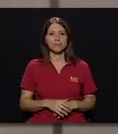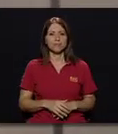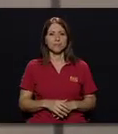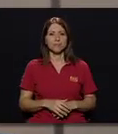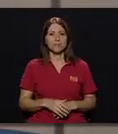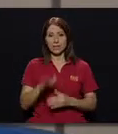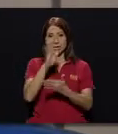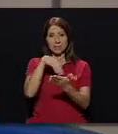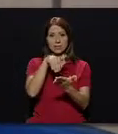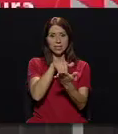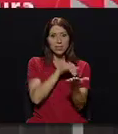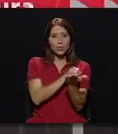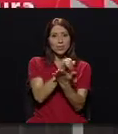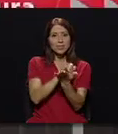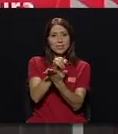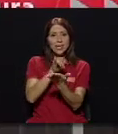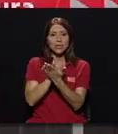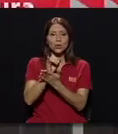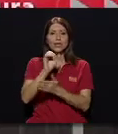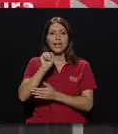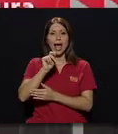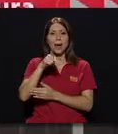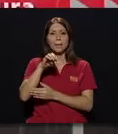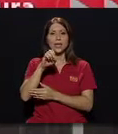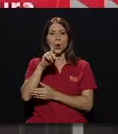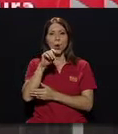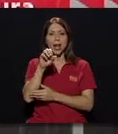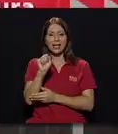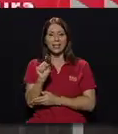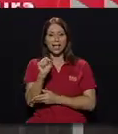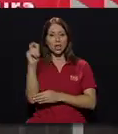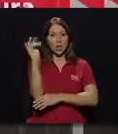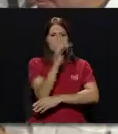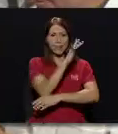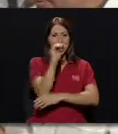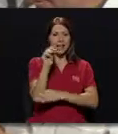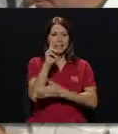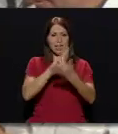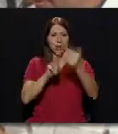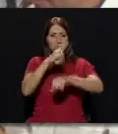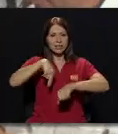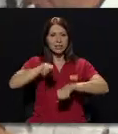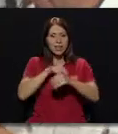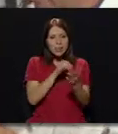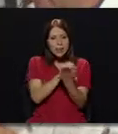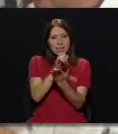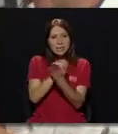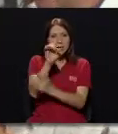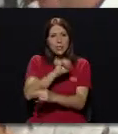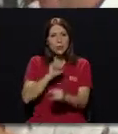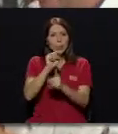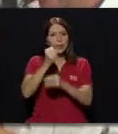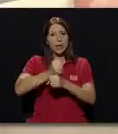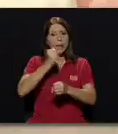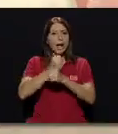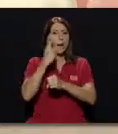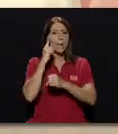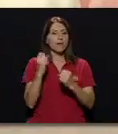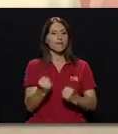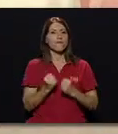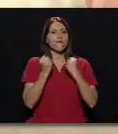bastante. El Centro de Investigaciones Apícolas Tropicales de la UNA investiga el fenómeno y trabaja